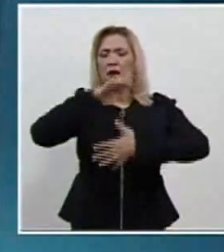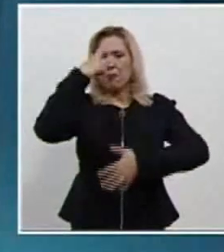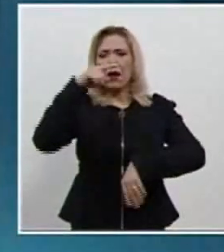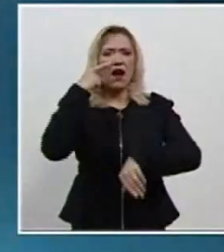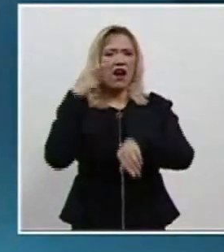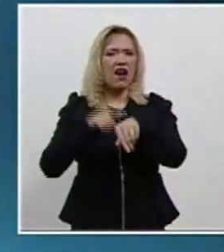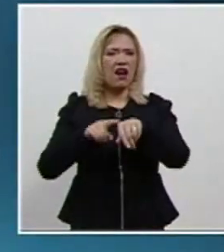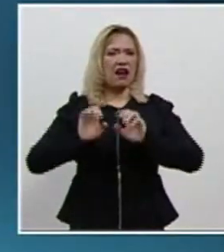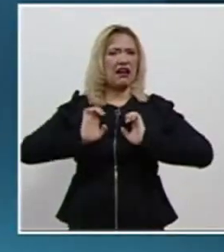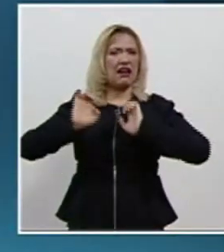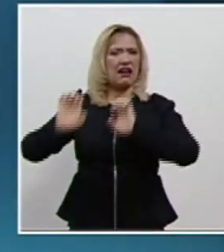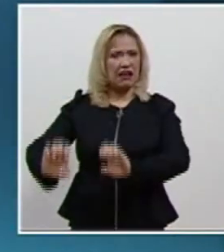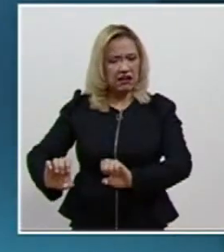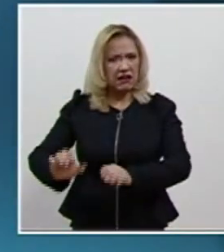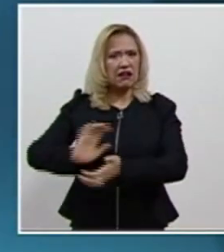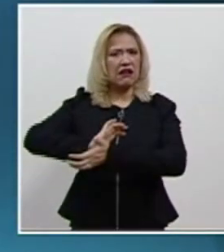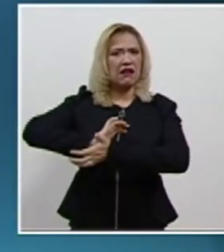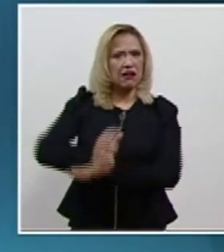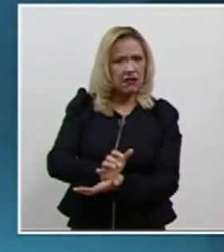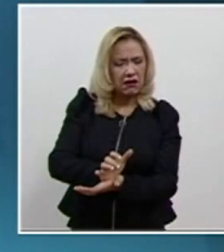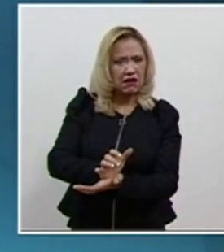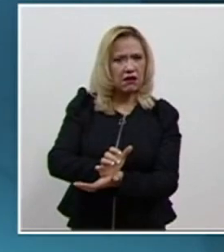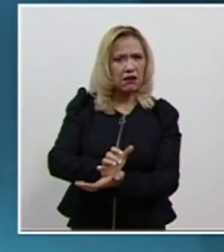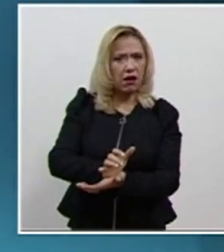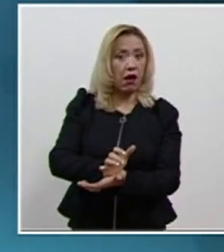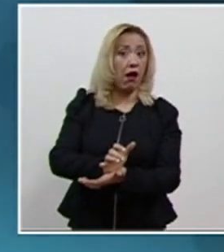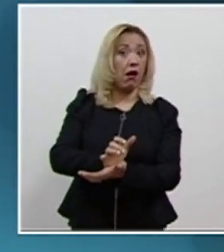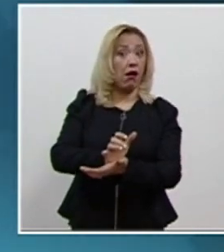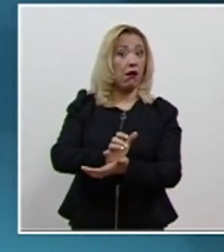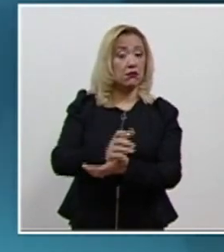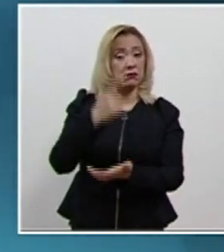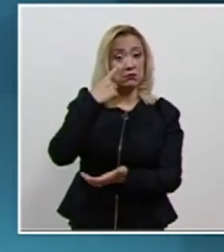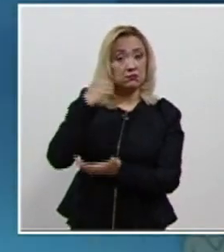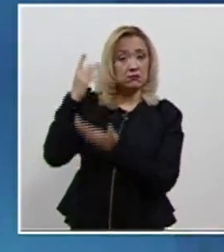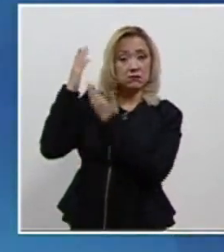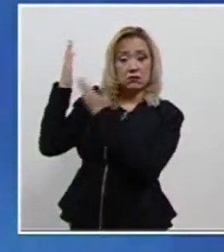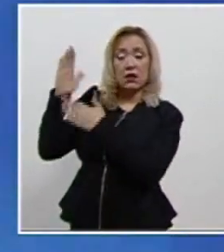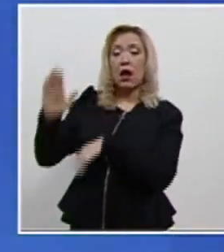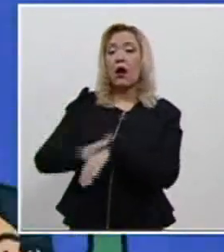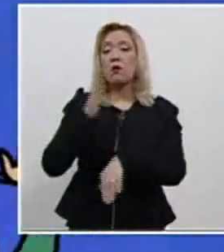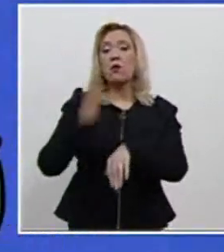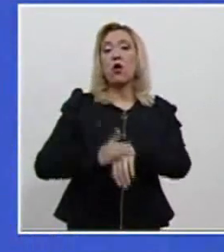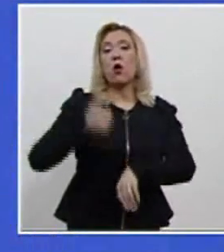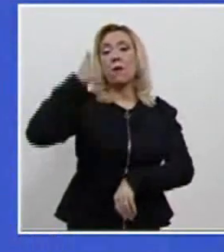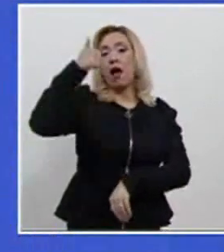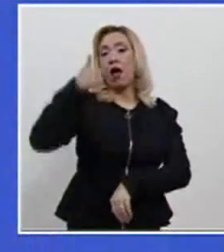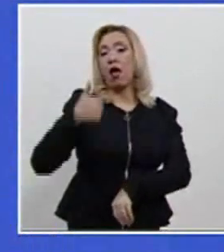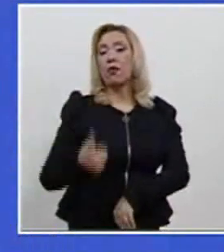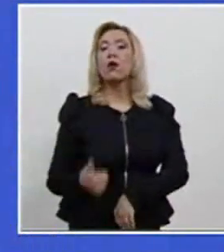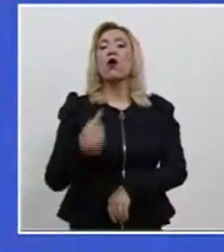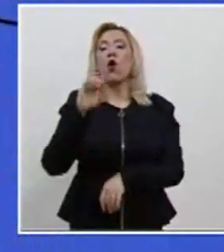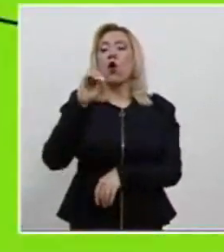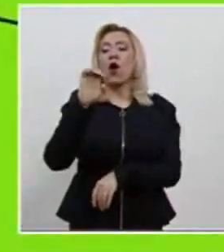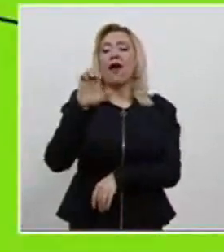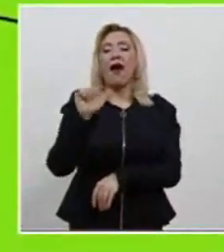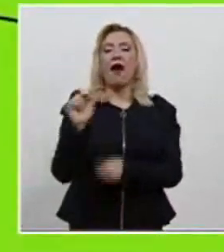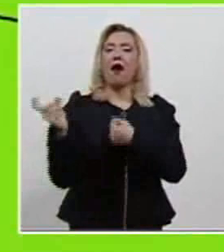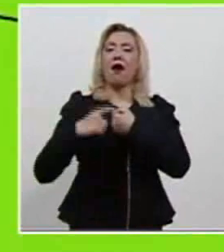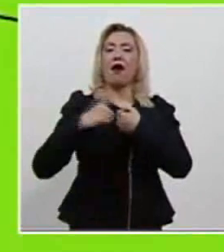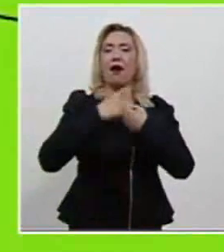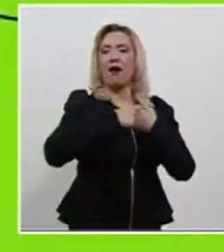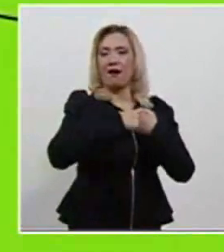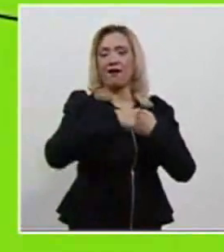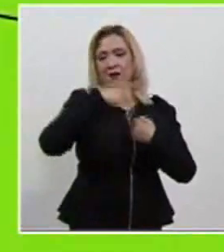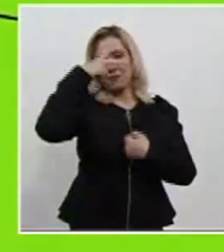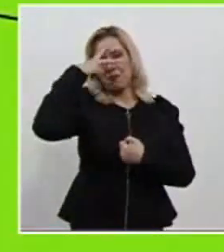la Discriminación Racial y Formas Conexas de Intolerancia, aprobada por la OEA en 2013 y de la cual México